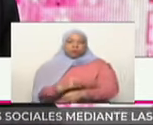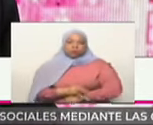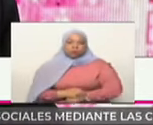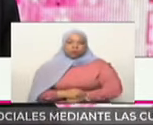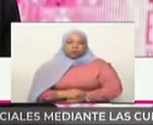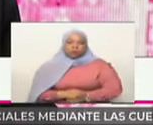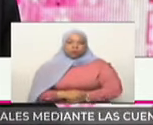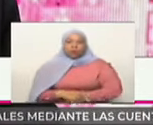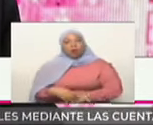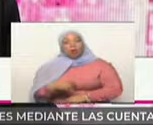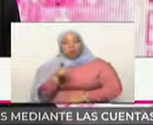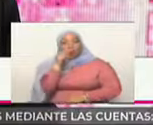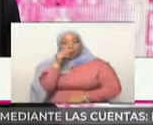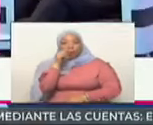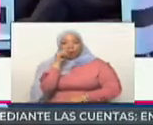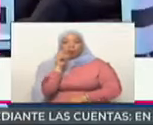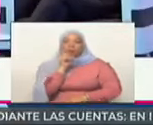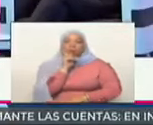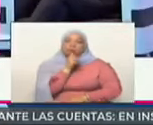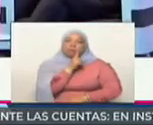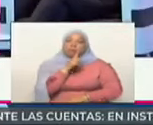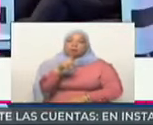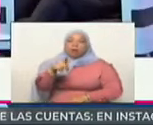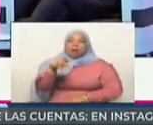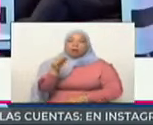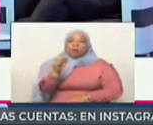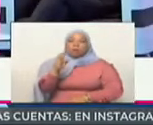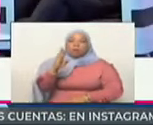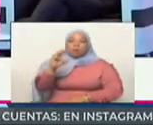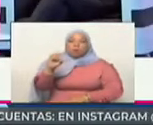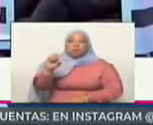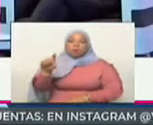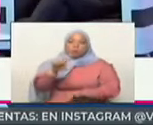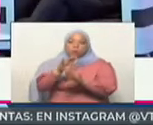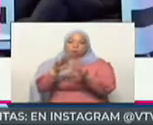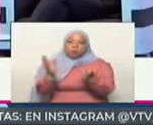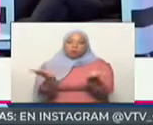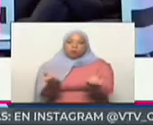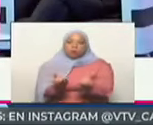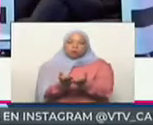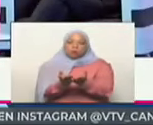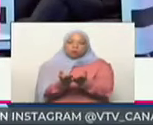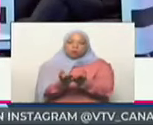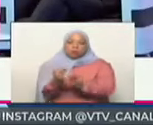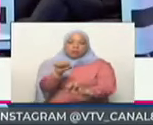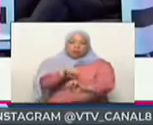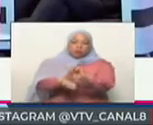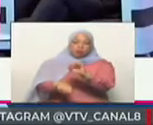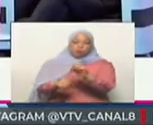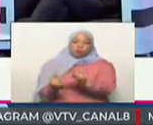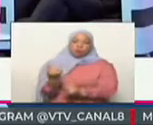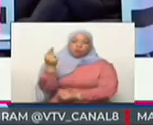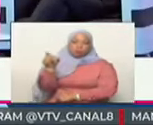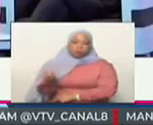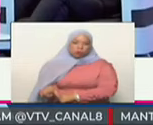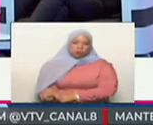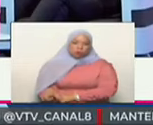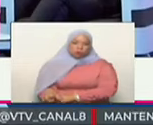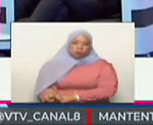Pablo Milanés, ¿cómo es que dice la canción? El nacimiento de un mundo se aplazó por un instante, ¿verdad?